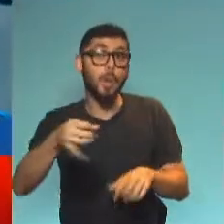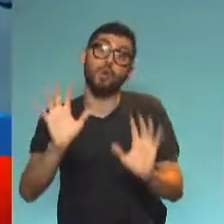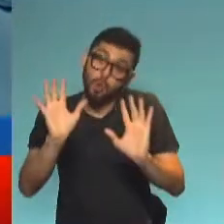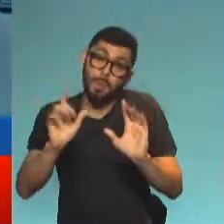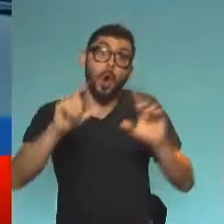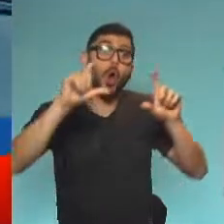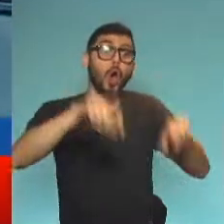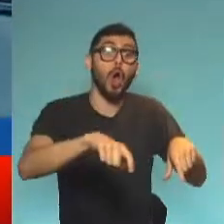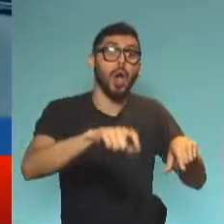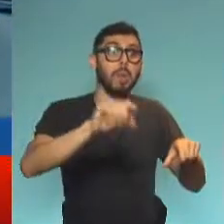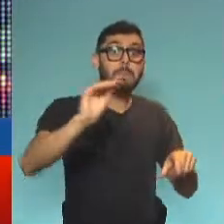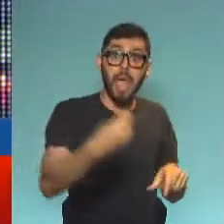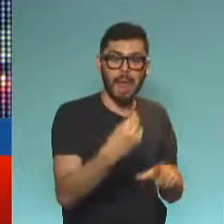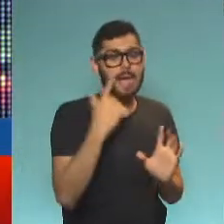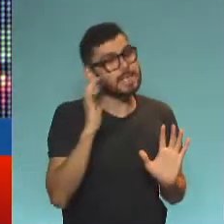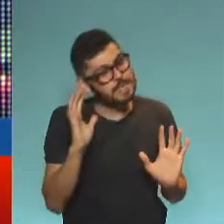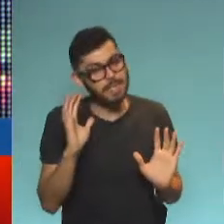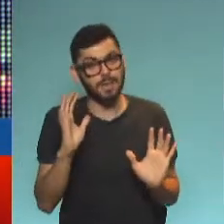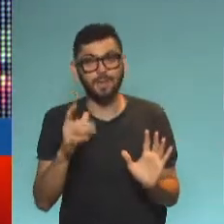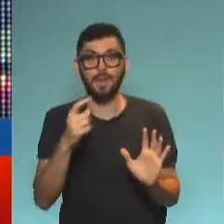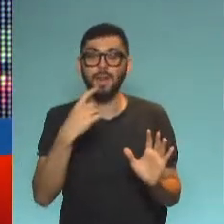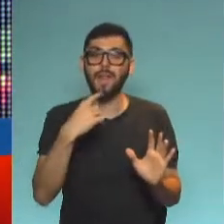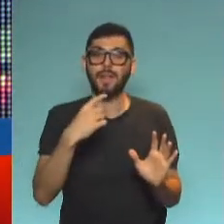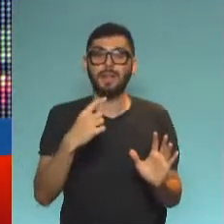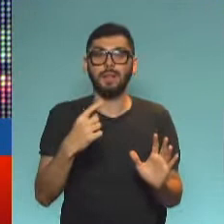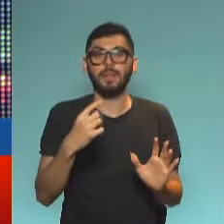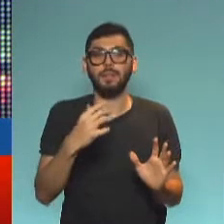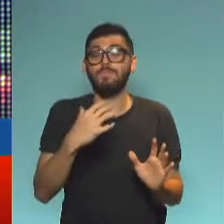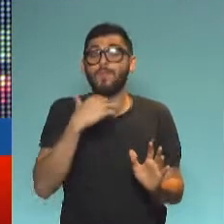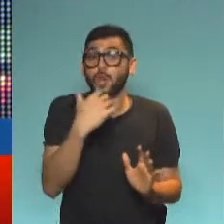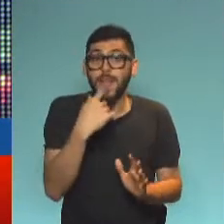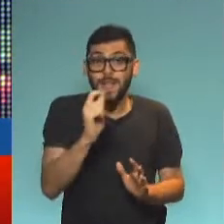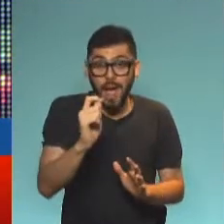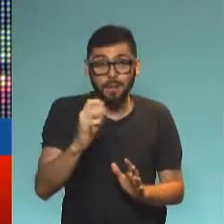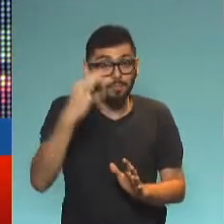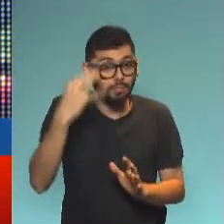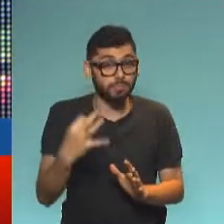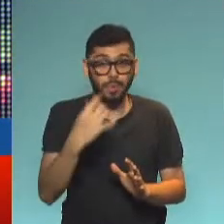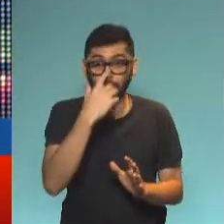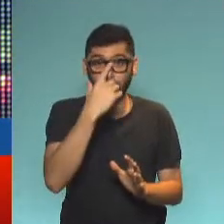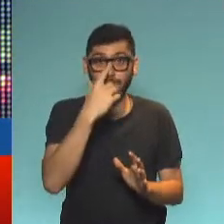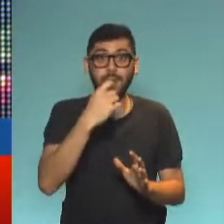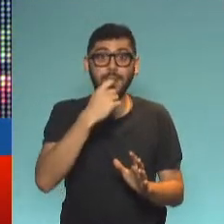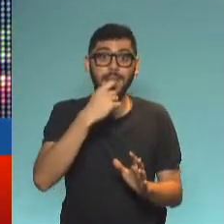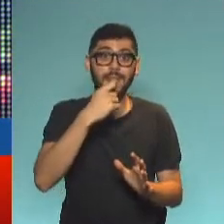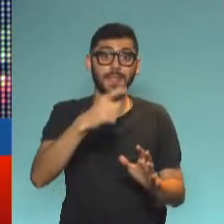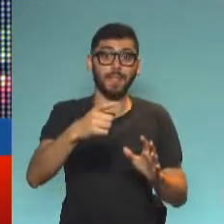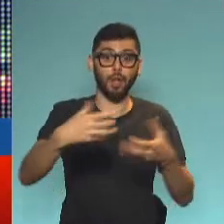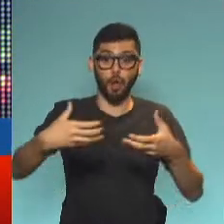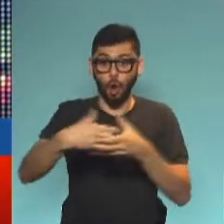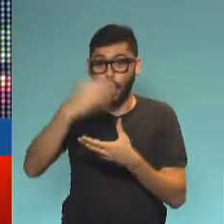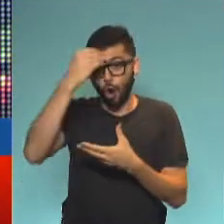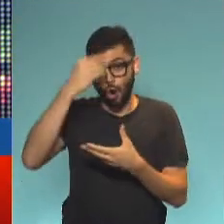Claro. Seguramente esto es muy contrafáctico, pero no sé quién se animaría a arriesgar si el resultado electoral del